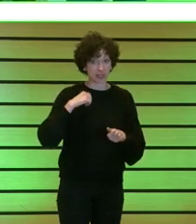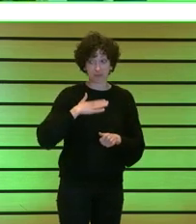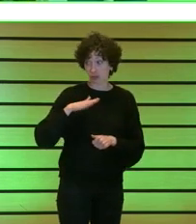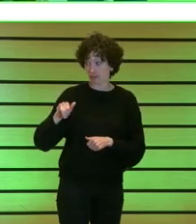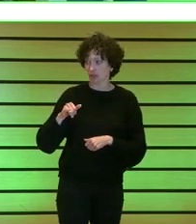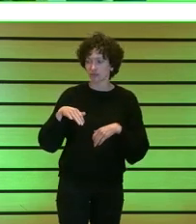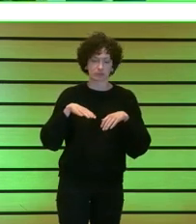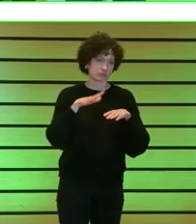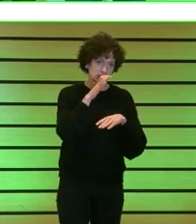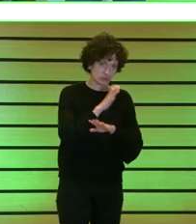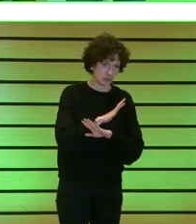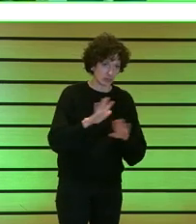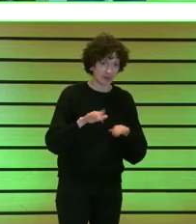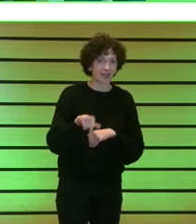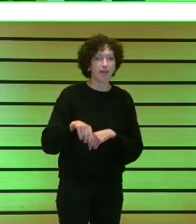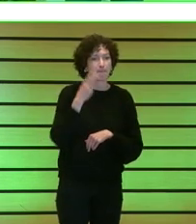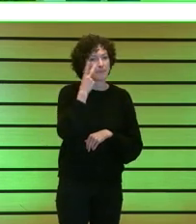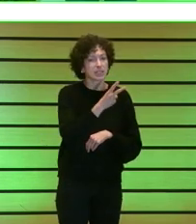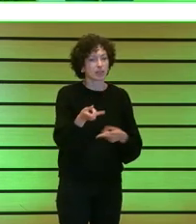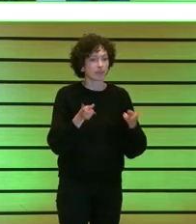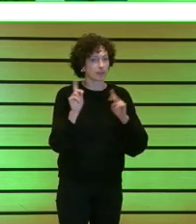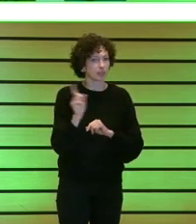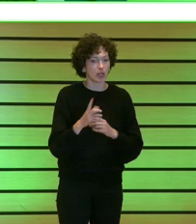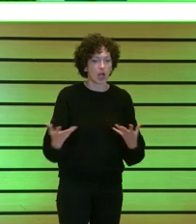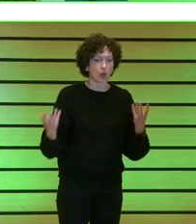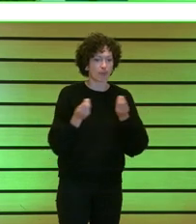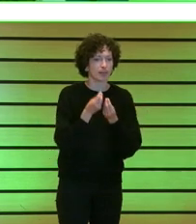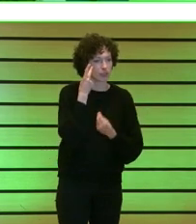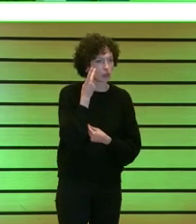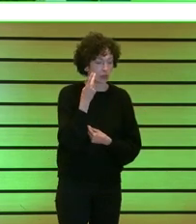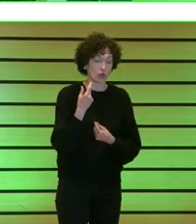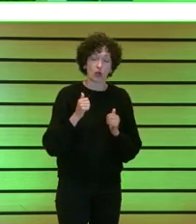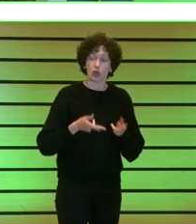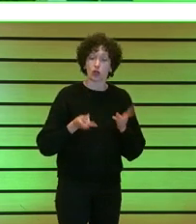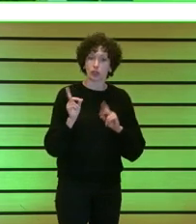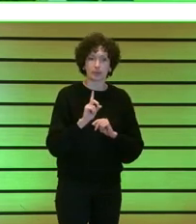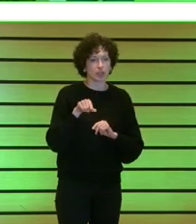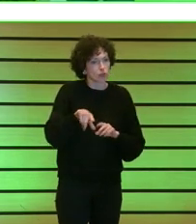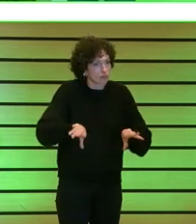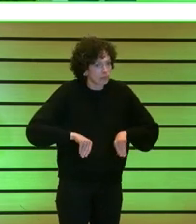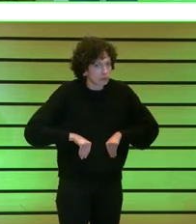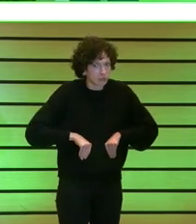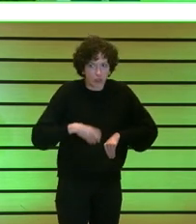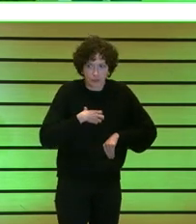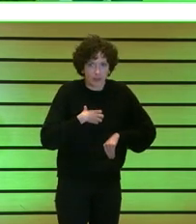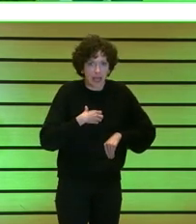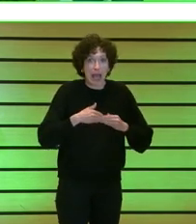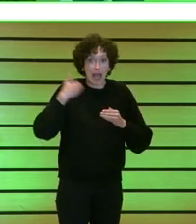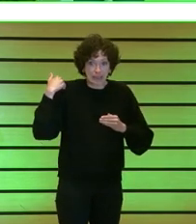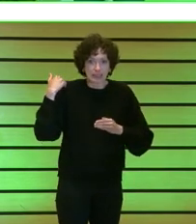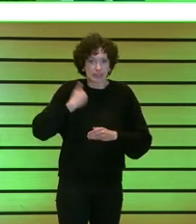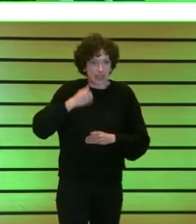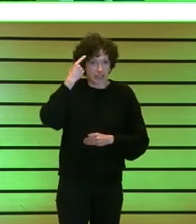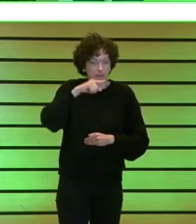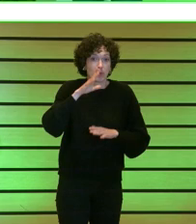drama no están permitidas las visitas no se permite el acompañamiento eso no es admisible y nosotros ya lo sabíamos de antes y con la pandemia